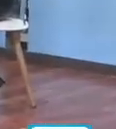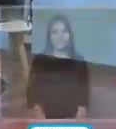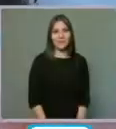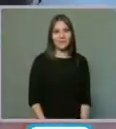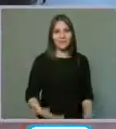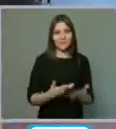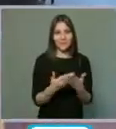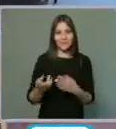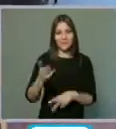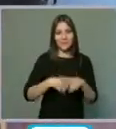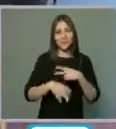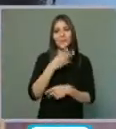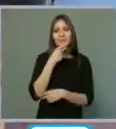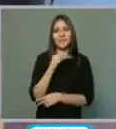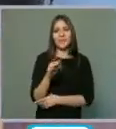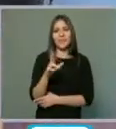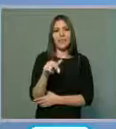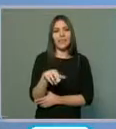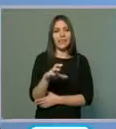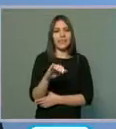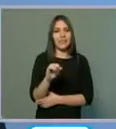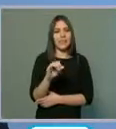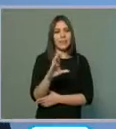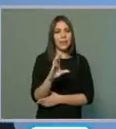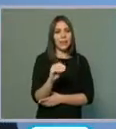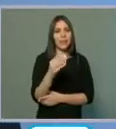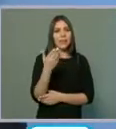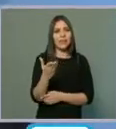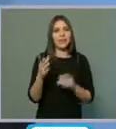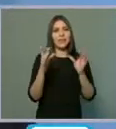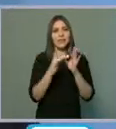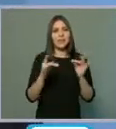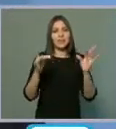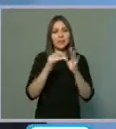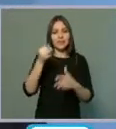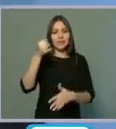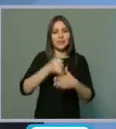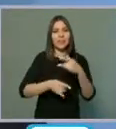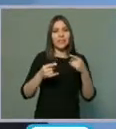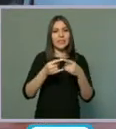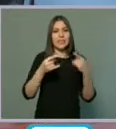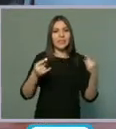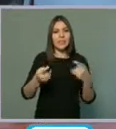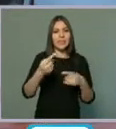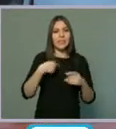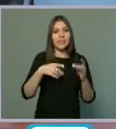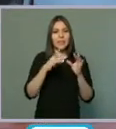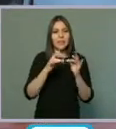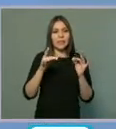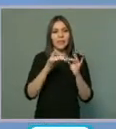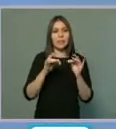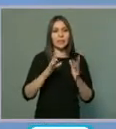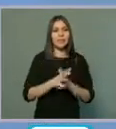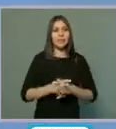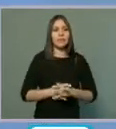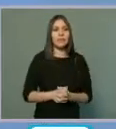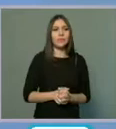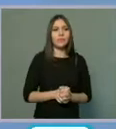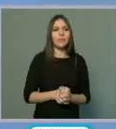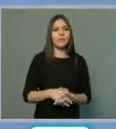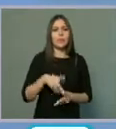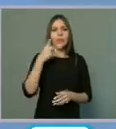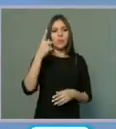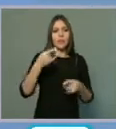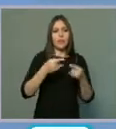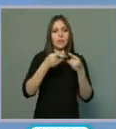Y bien, ya está con nosotros nuestro querido Francisco Hernández, historiador, que nos va a llevar a través de la historia